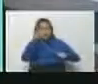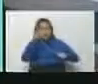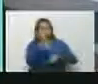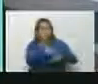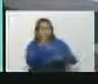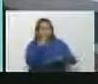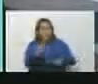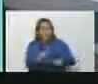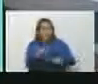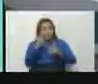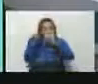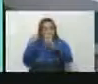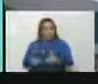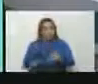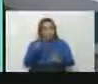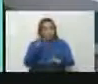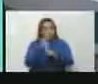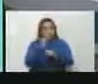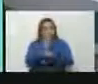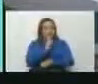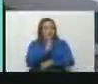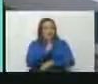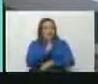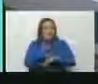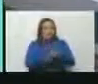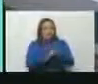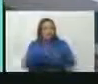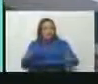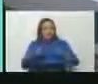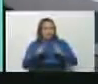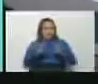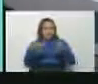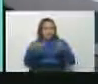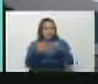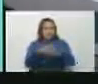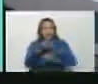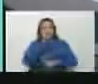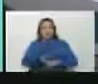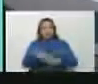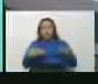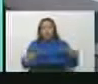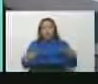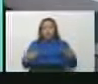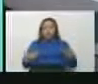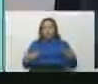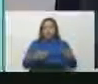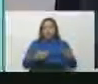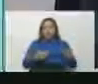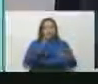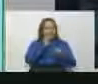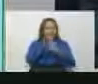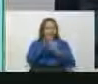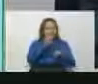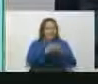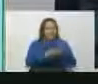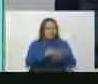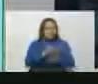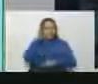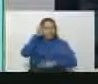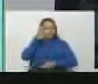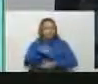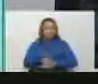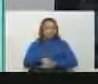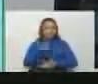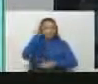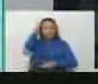se asignaron tareas en este Congreso de Historia. ¿Cuáles son esas tareas, quizás a corto o mediano plazo, que tengan? Bueno, primero que